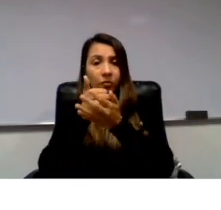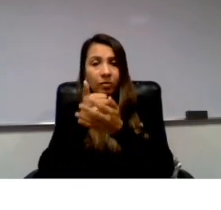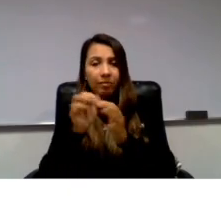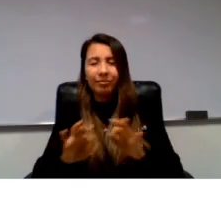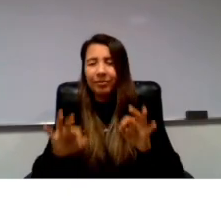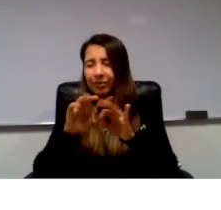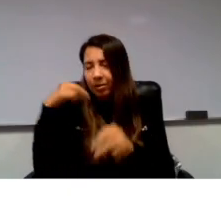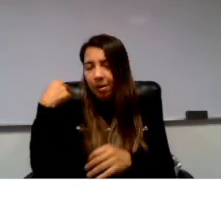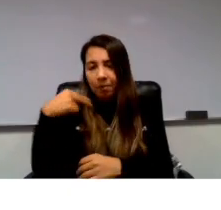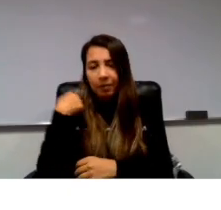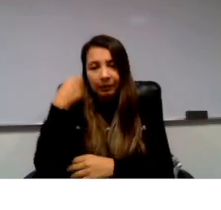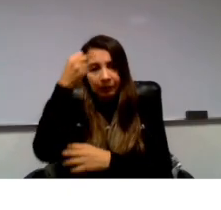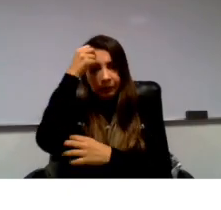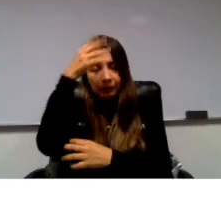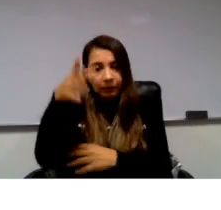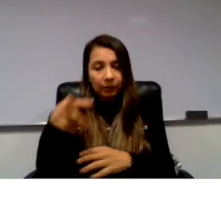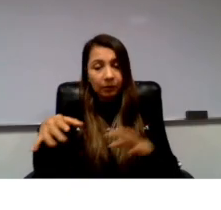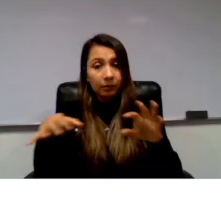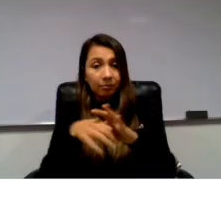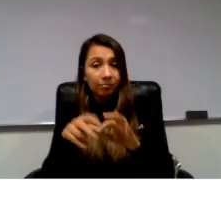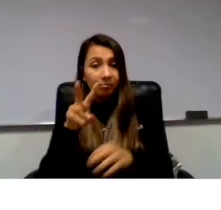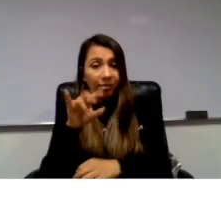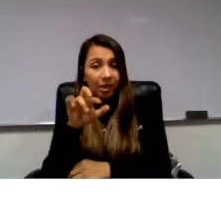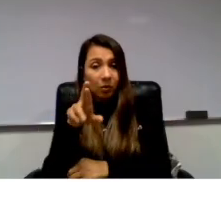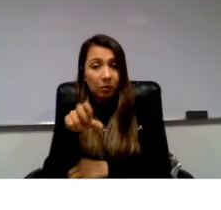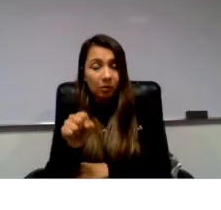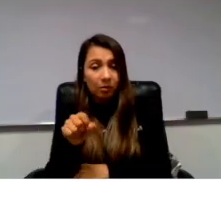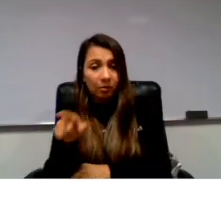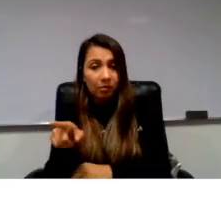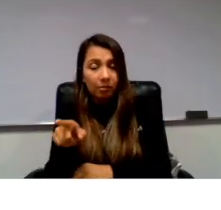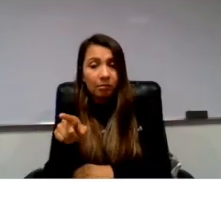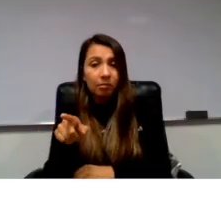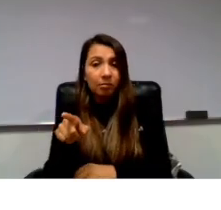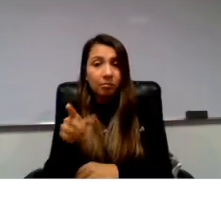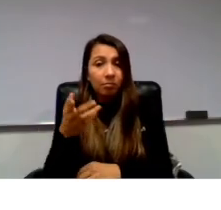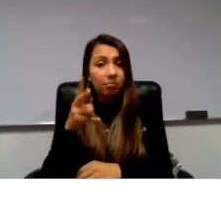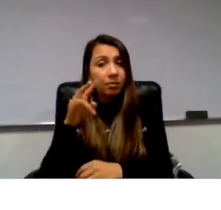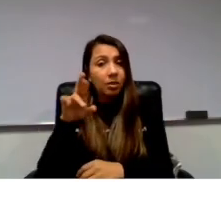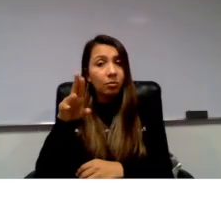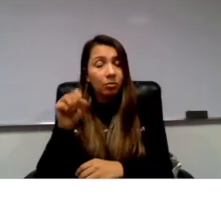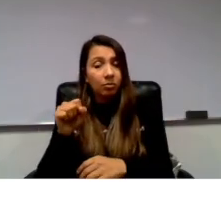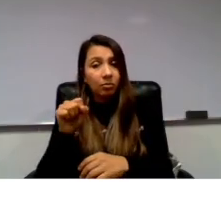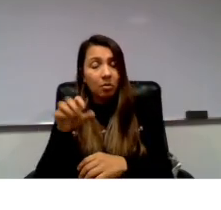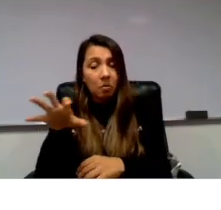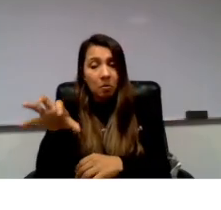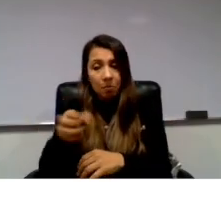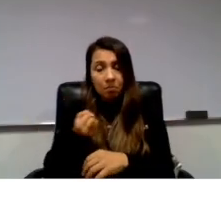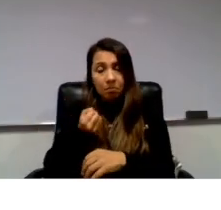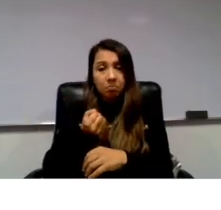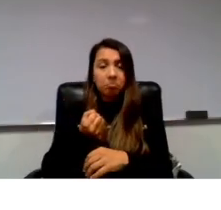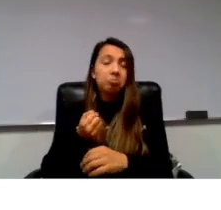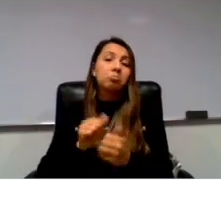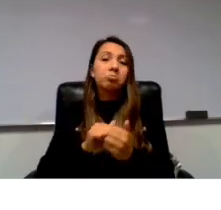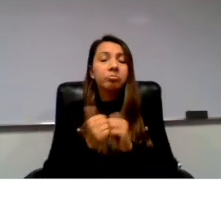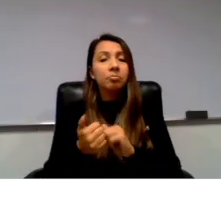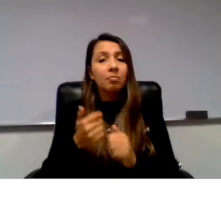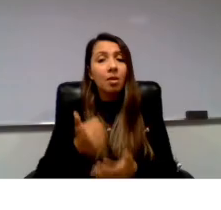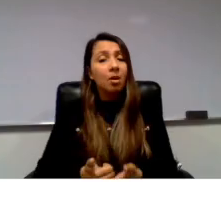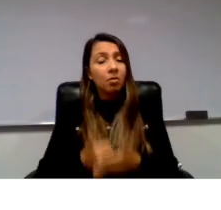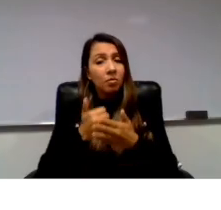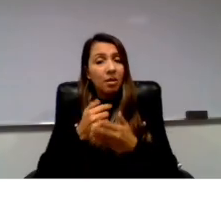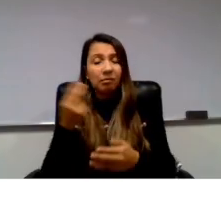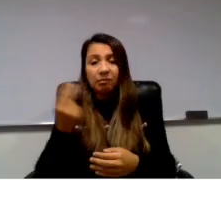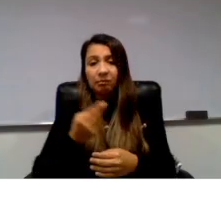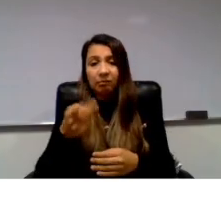recuerdo ahorita su nombre, es de origen viral, ¿no? Y entonces nos ha llegado por virus, las hemos incorporado y son parte fundamental de